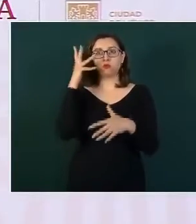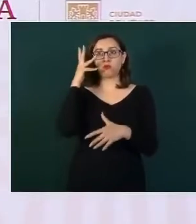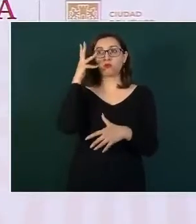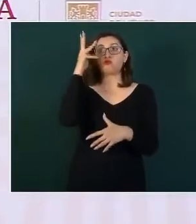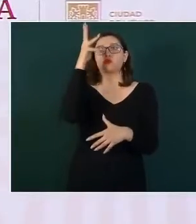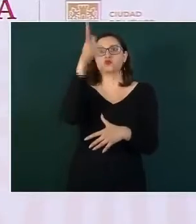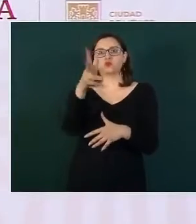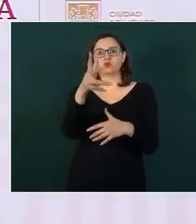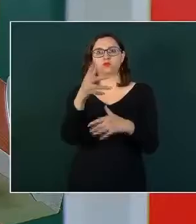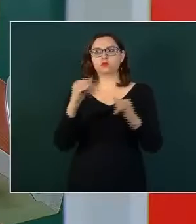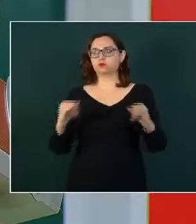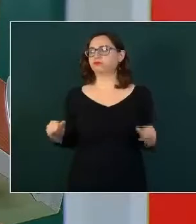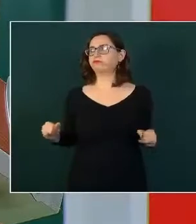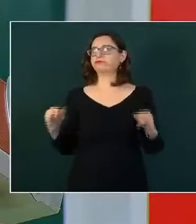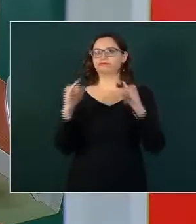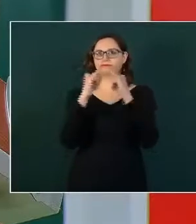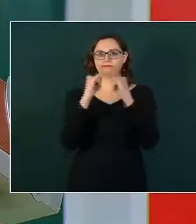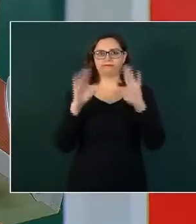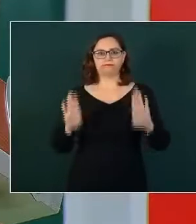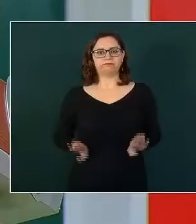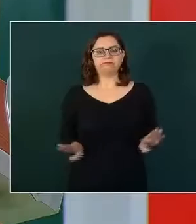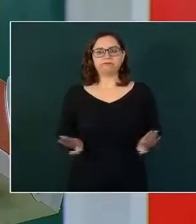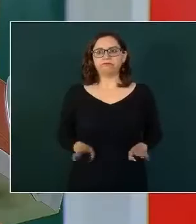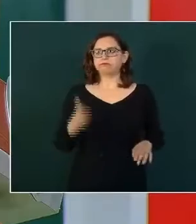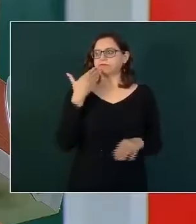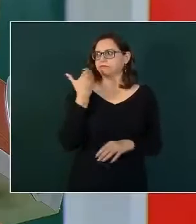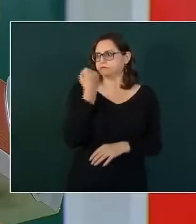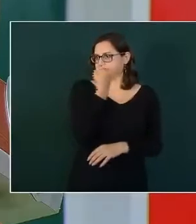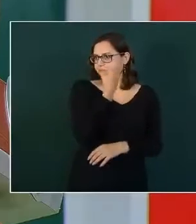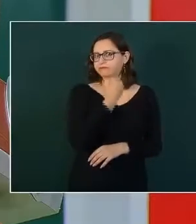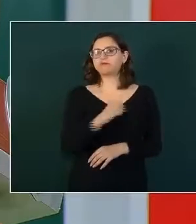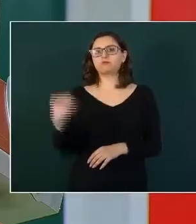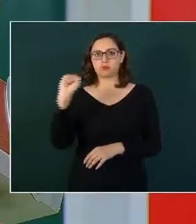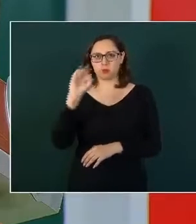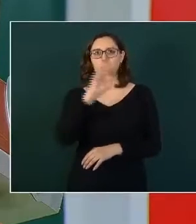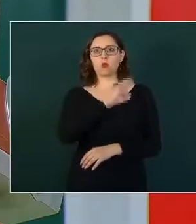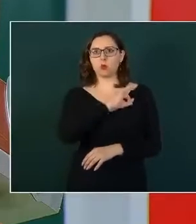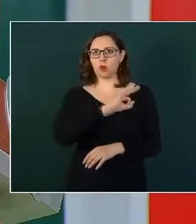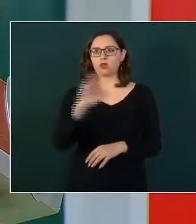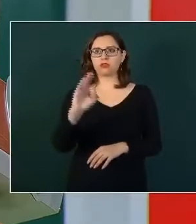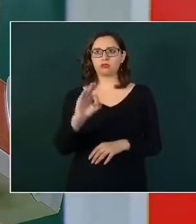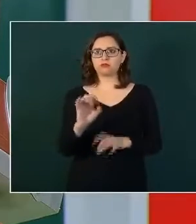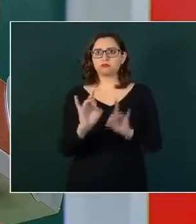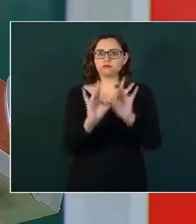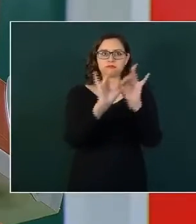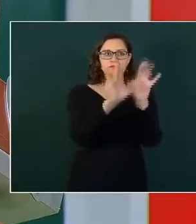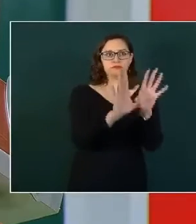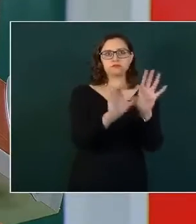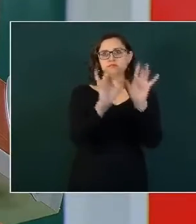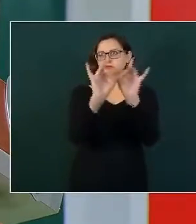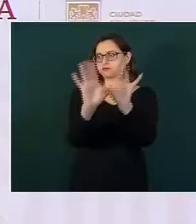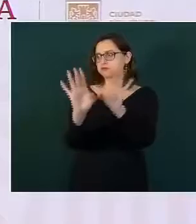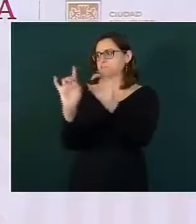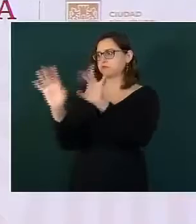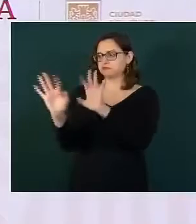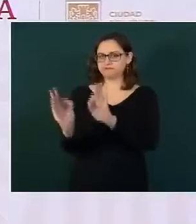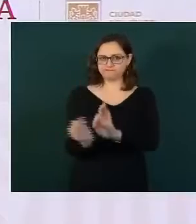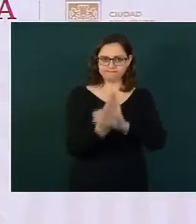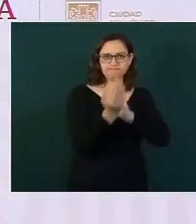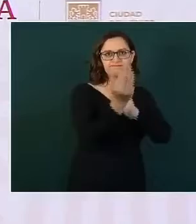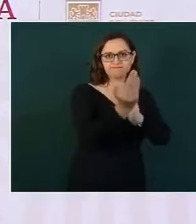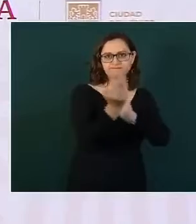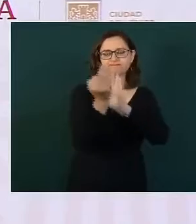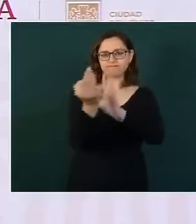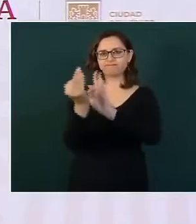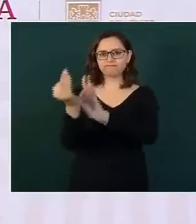una institución con amplias capacidades para responder y enfrentar de forma más eficiente los retos y desafíos